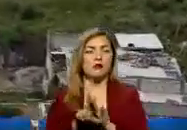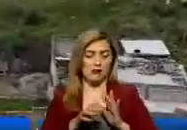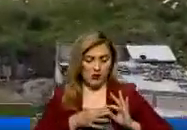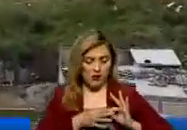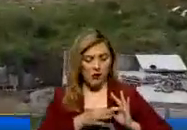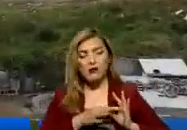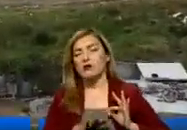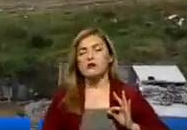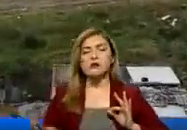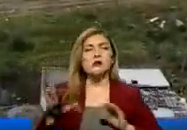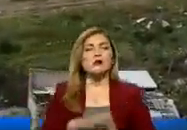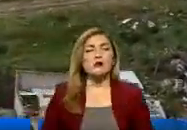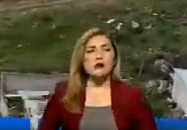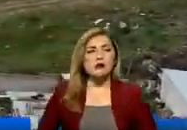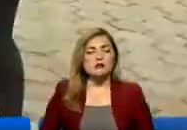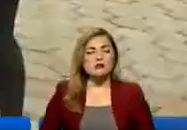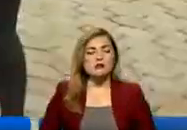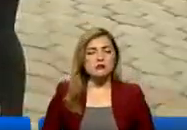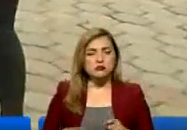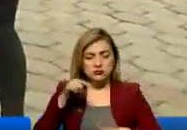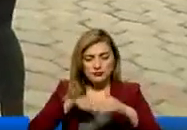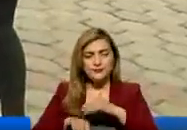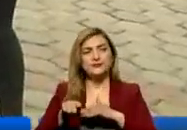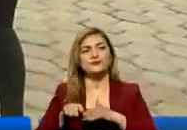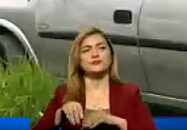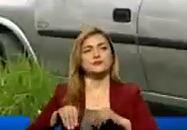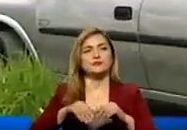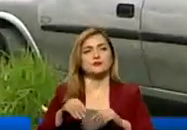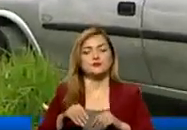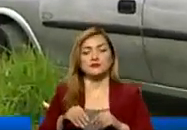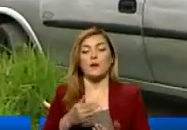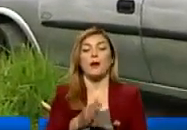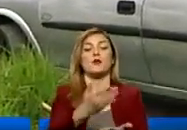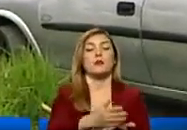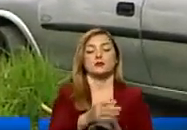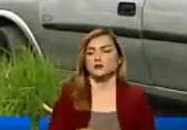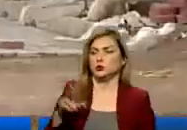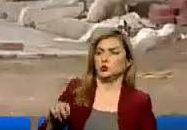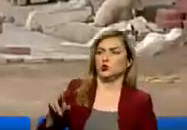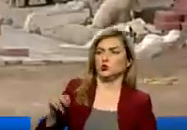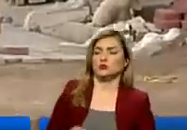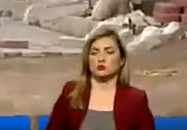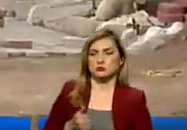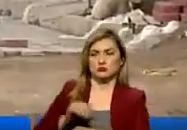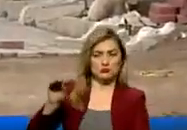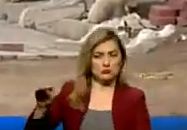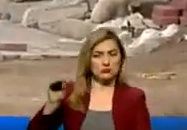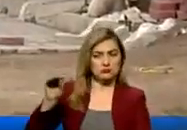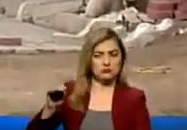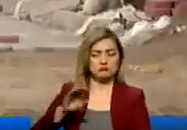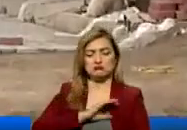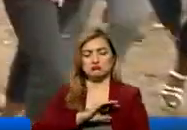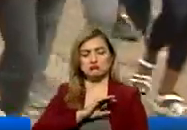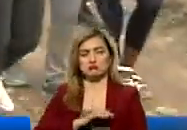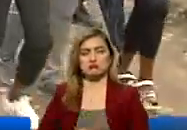Calderón, los invasores de estas tierras se niegan a abandonar el espacio y advierten a las autoridades